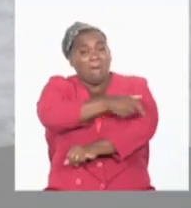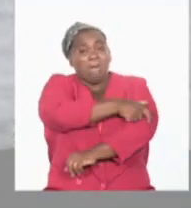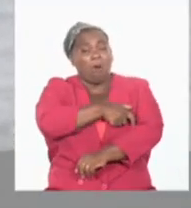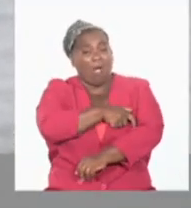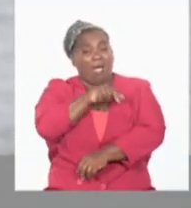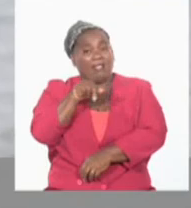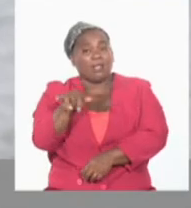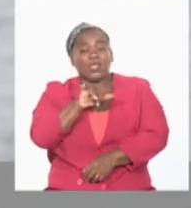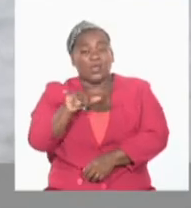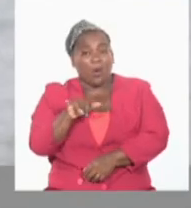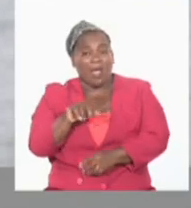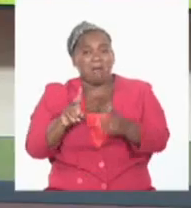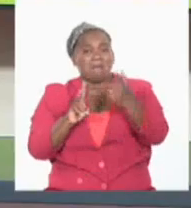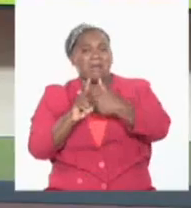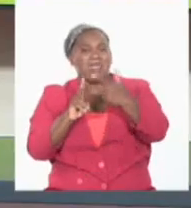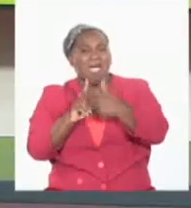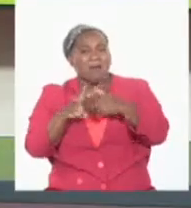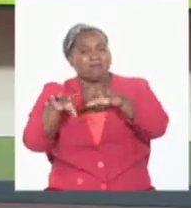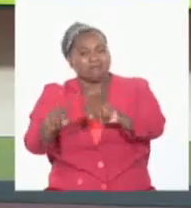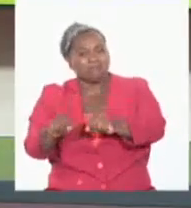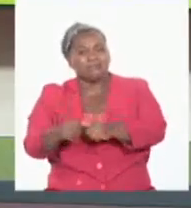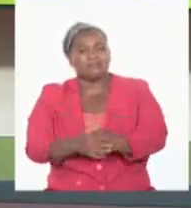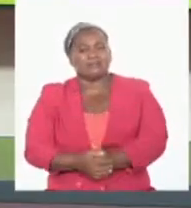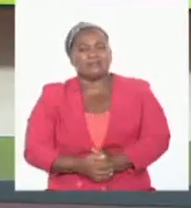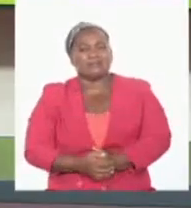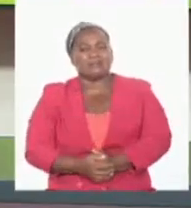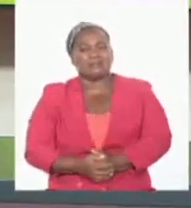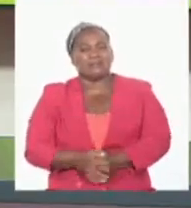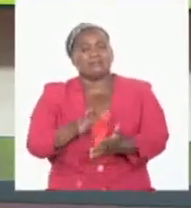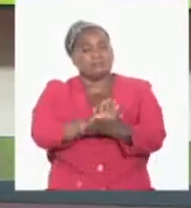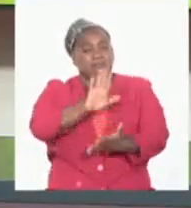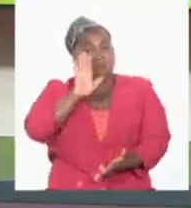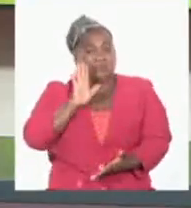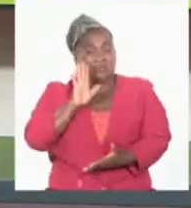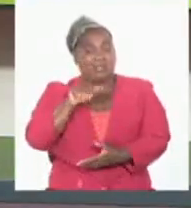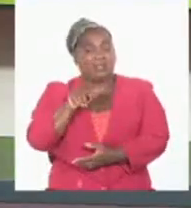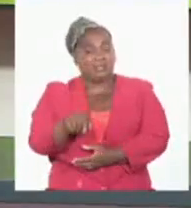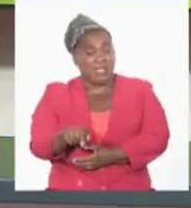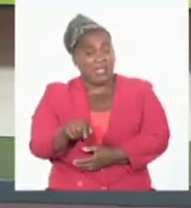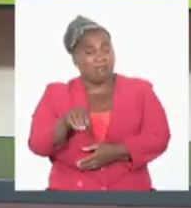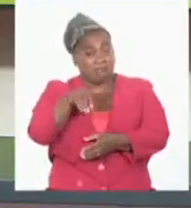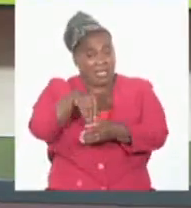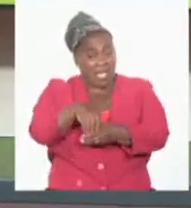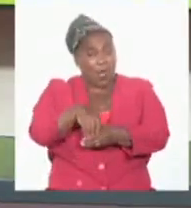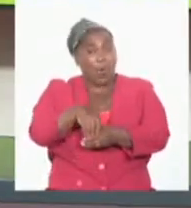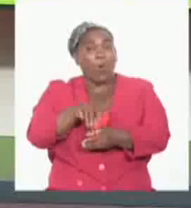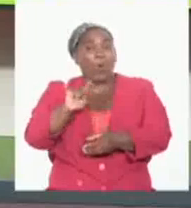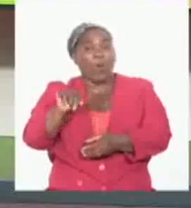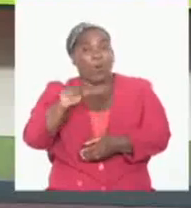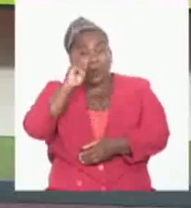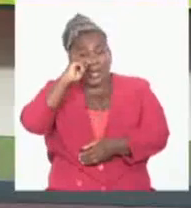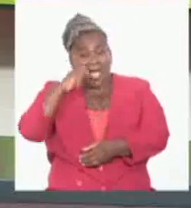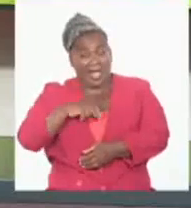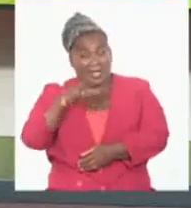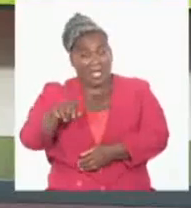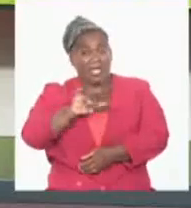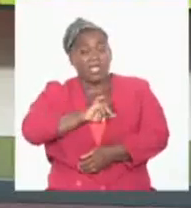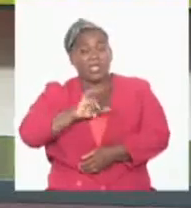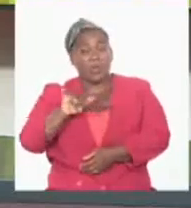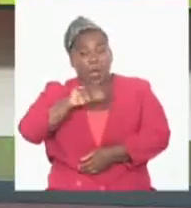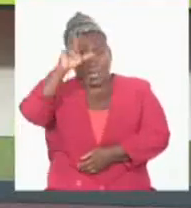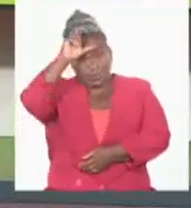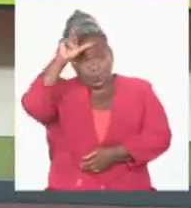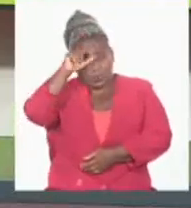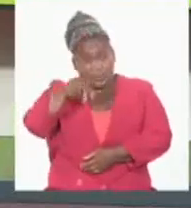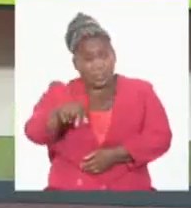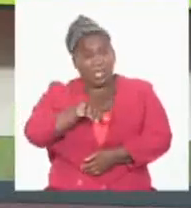de Céspedes. Con la promesa del futuro ingreso de Ucrania a la OTAN y el levantamiento por Turquía del veto sobre igual